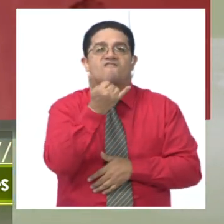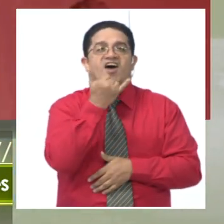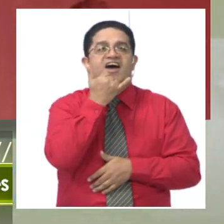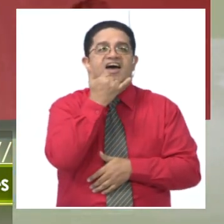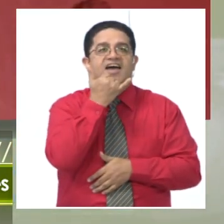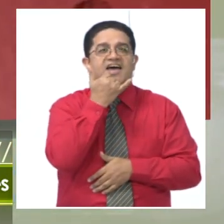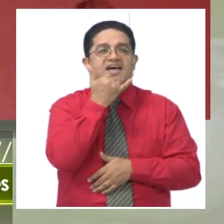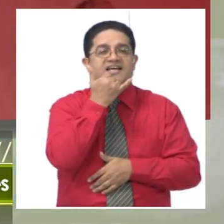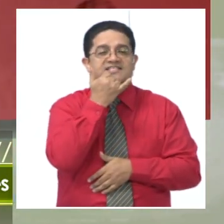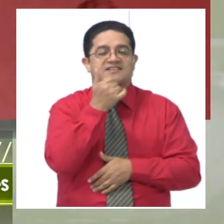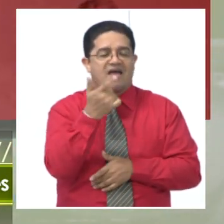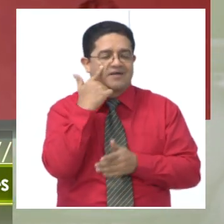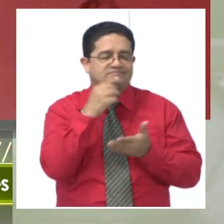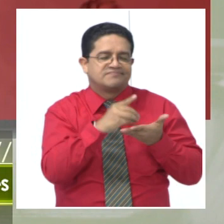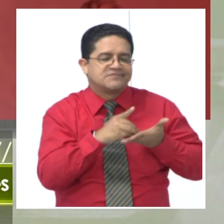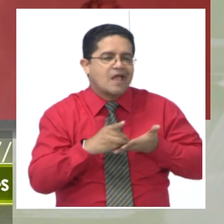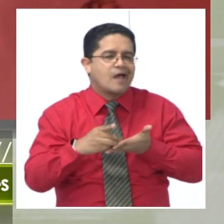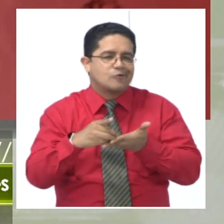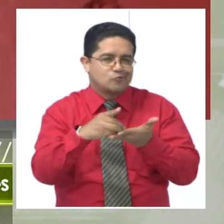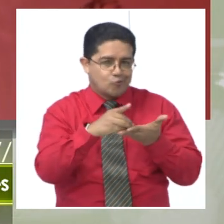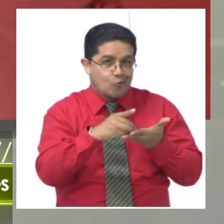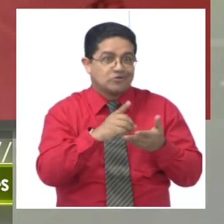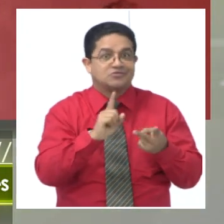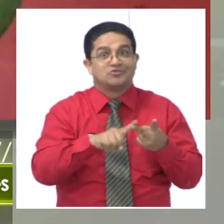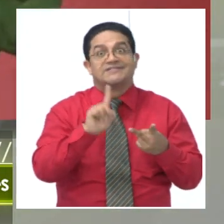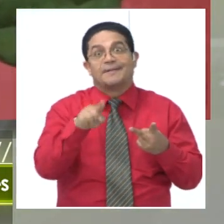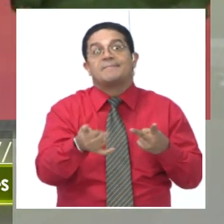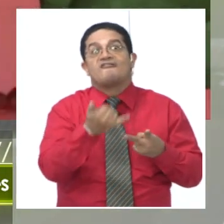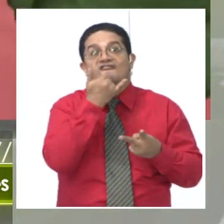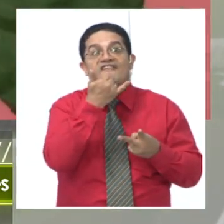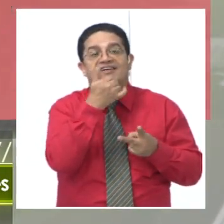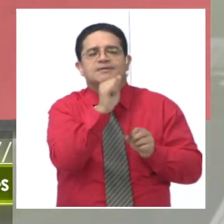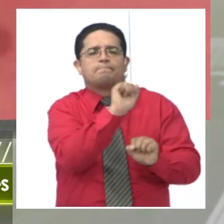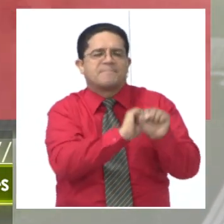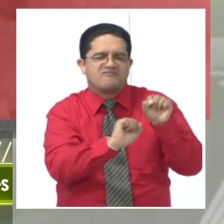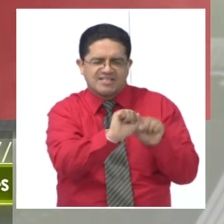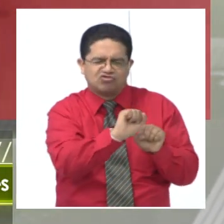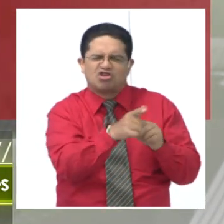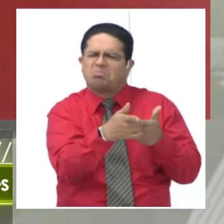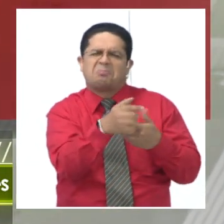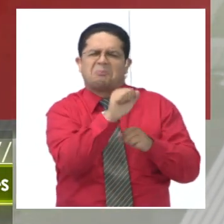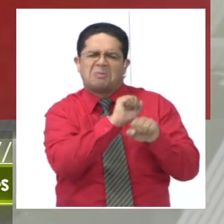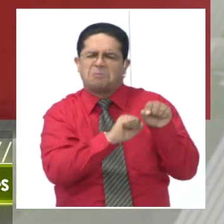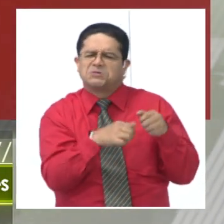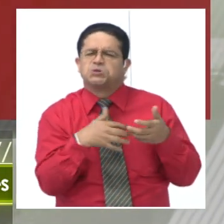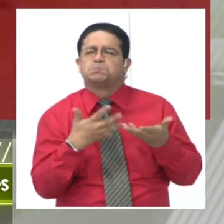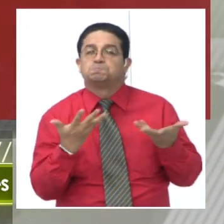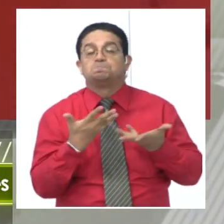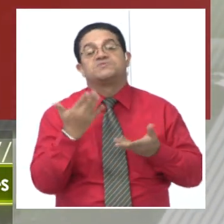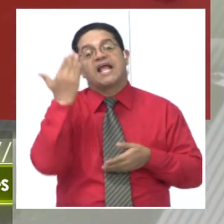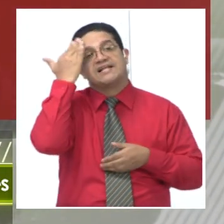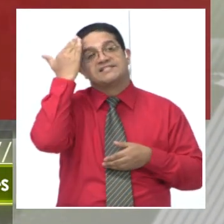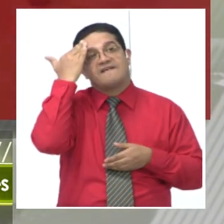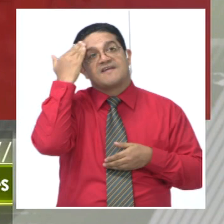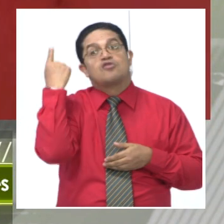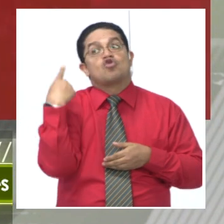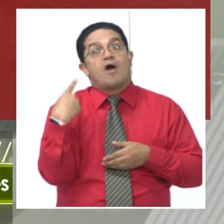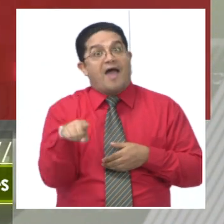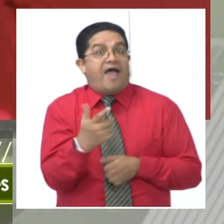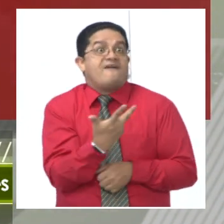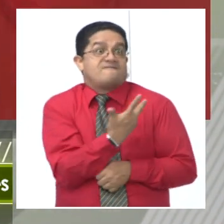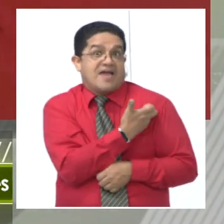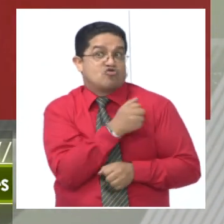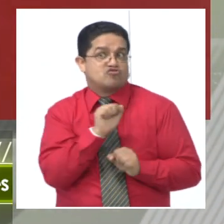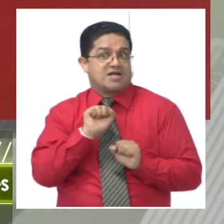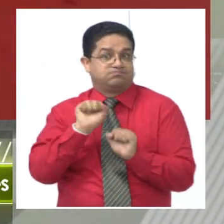las etapas de diagnóstico y sobre todo la falla en la prevención primaria. ¿Qué es la prevención primaria? Pues sabiendo que tenemos la vacuna para prevenir la infección